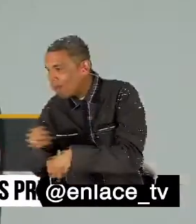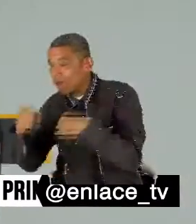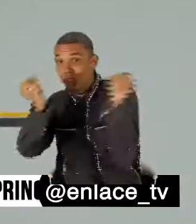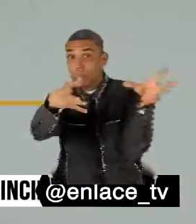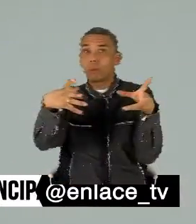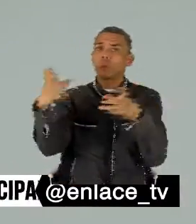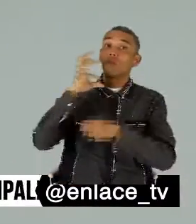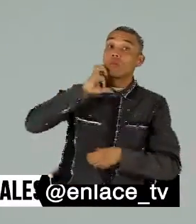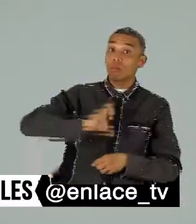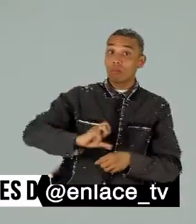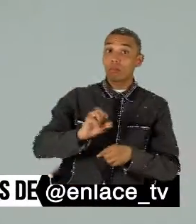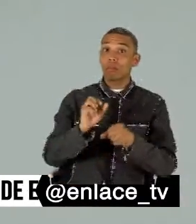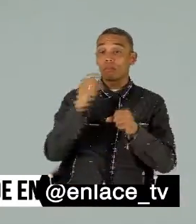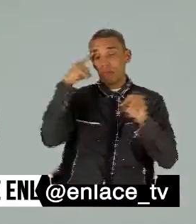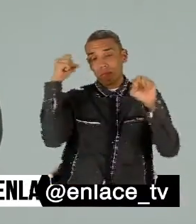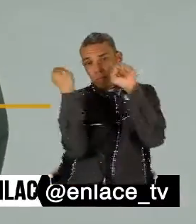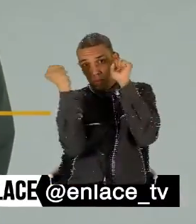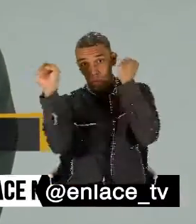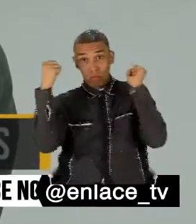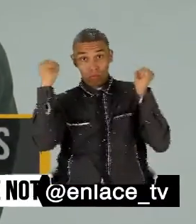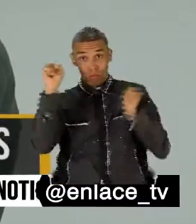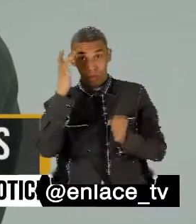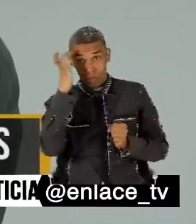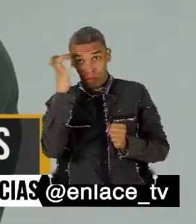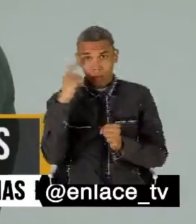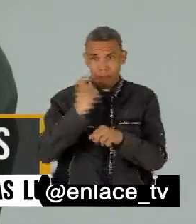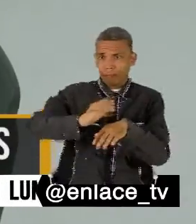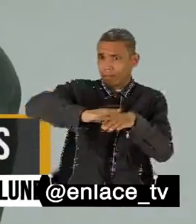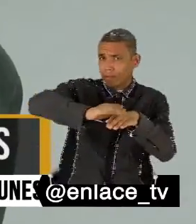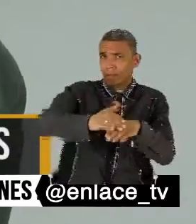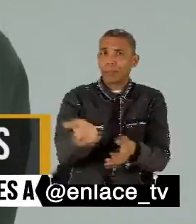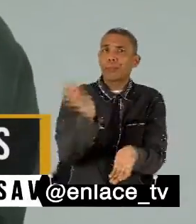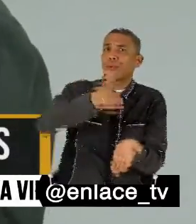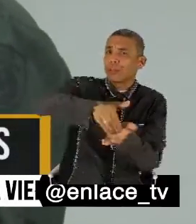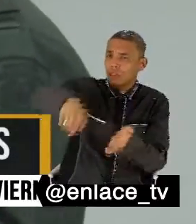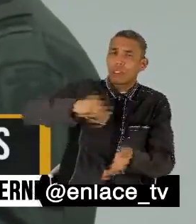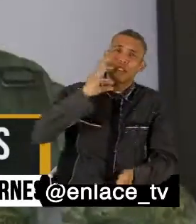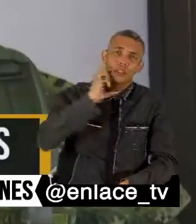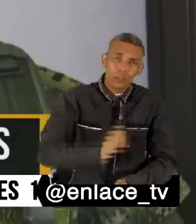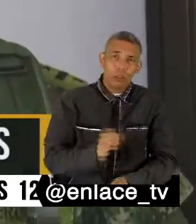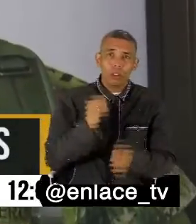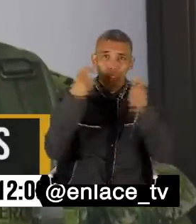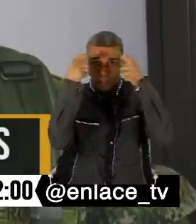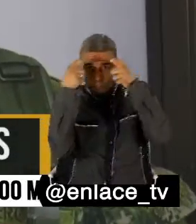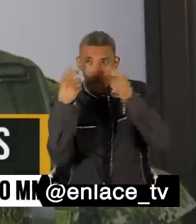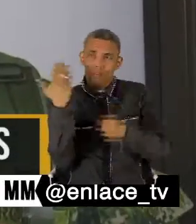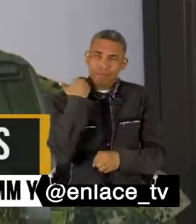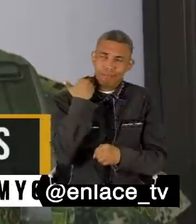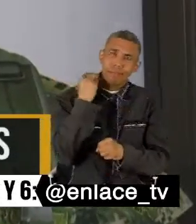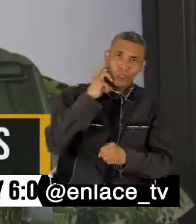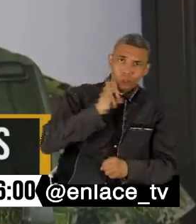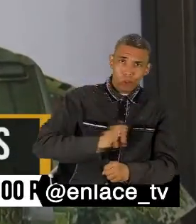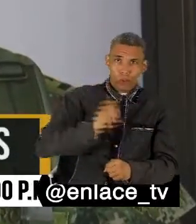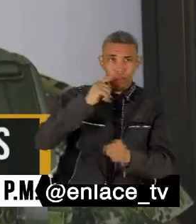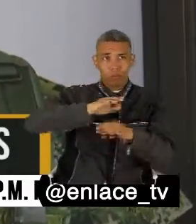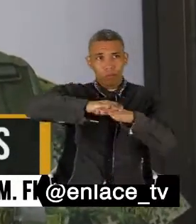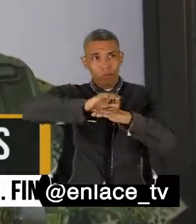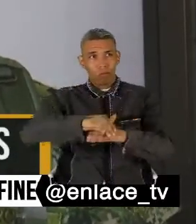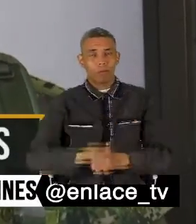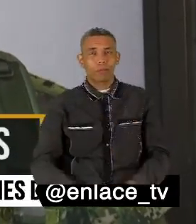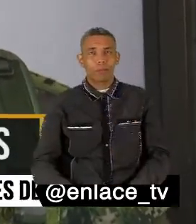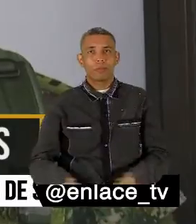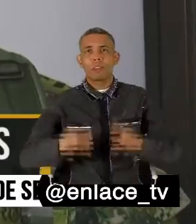de este martes para tratar el delicado tema del abigeato que reapareció en este territorio. Esta reunión obedece a